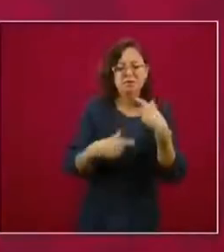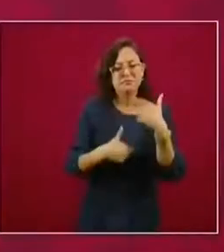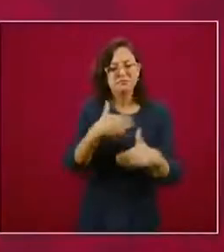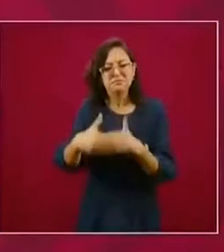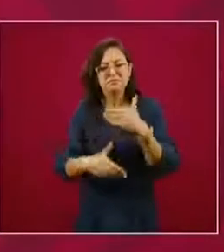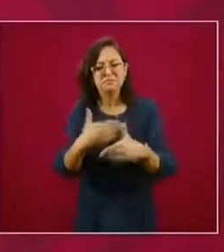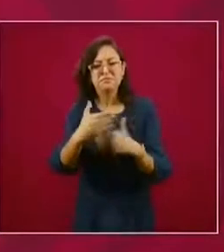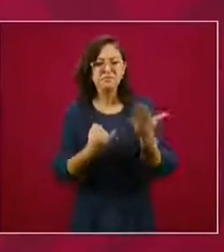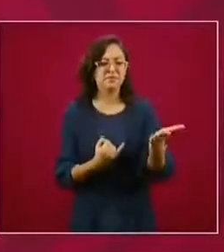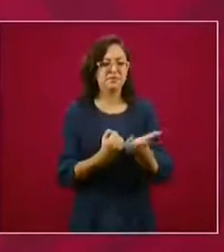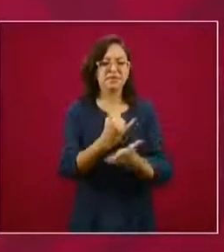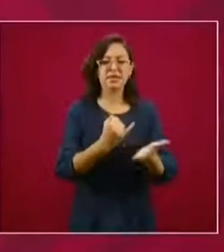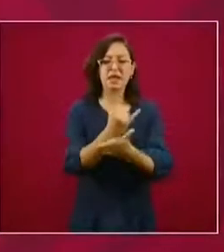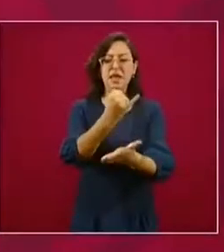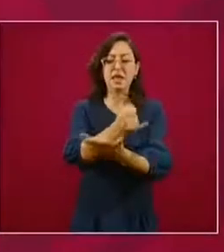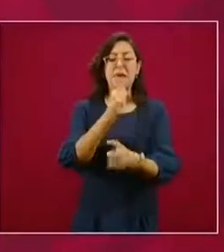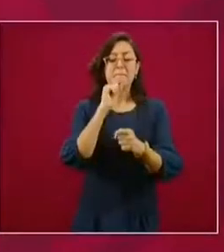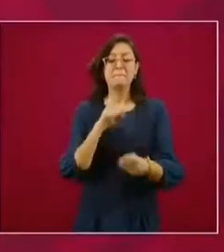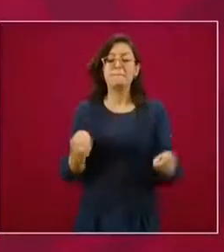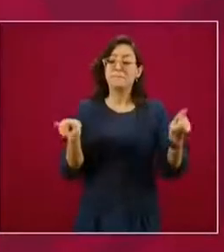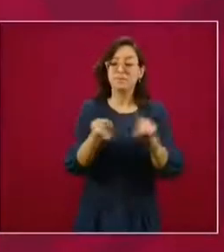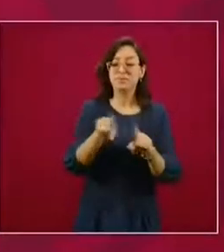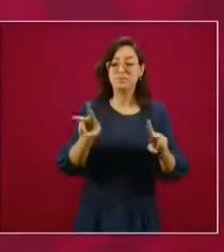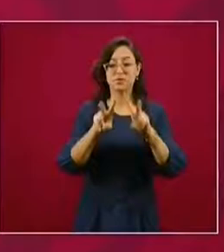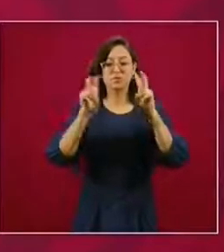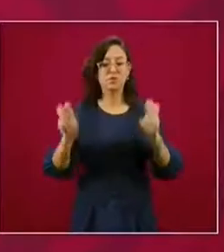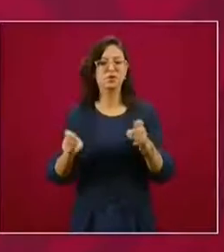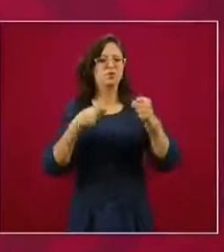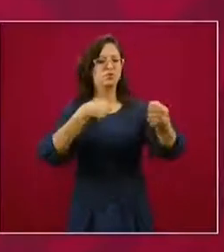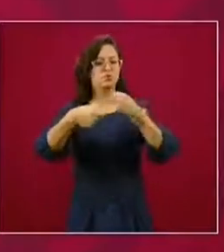Lo mismo en el caso de comunicadores,